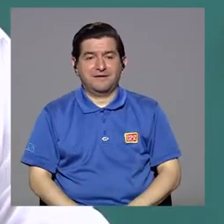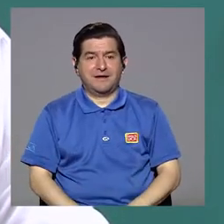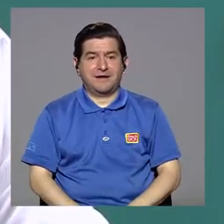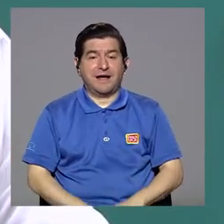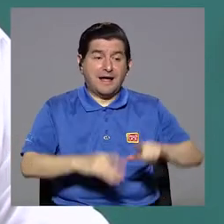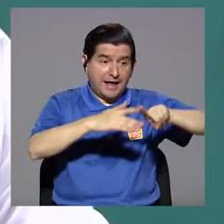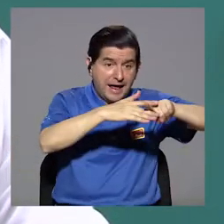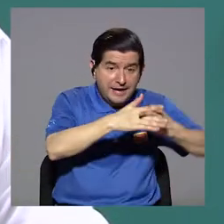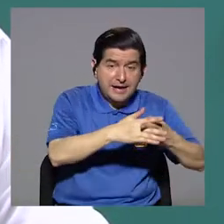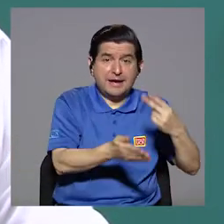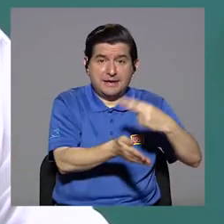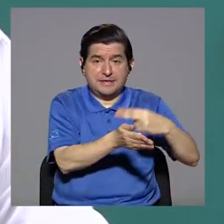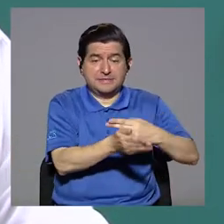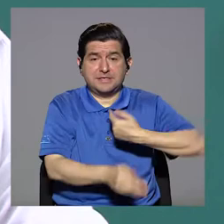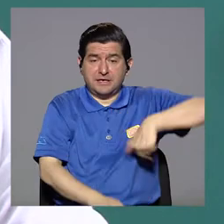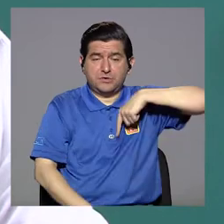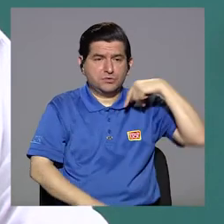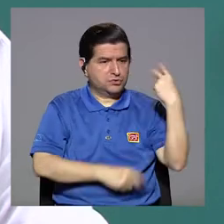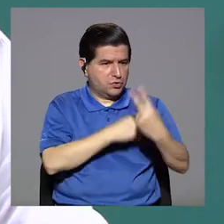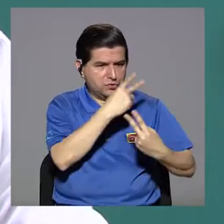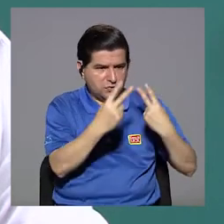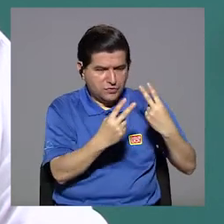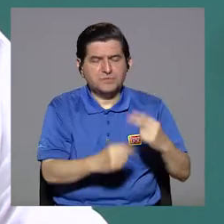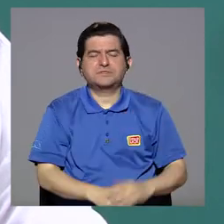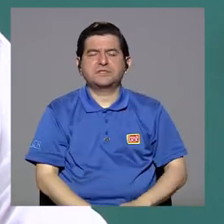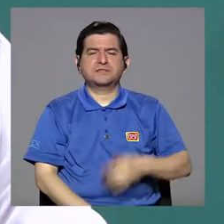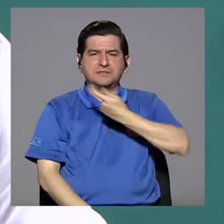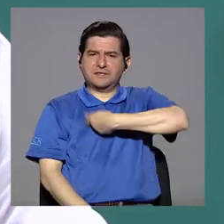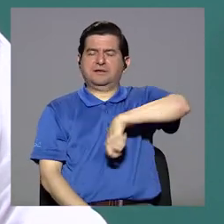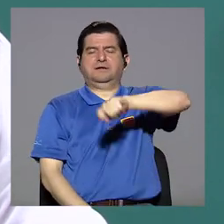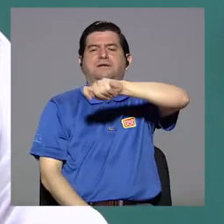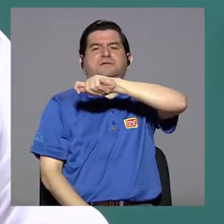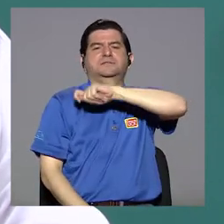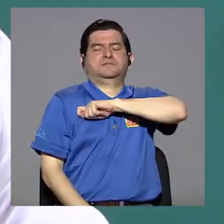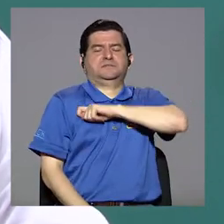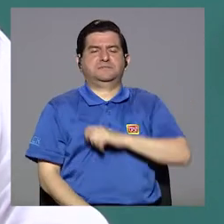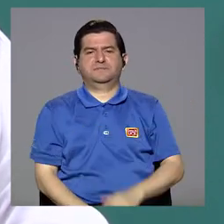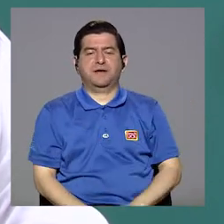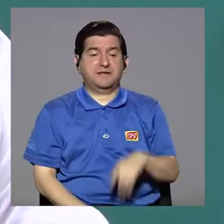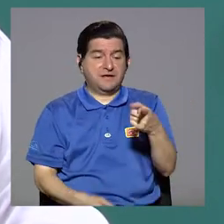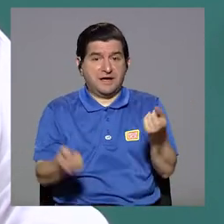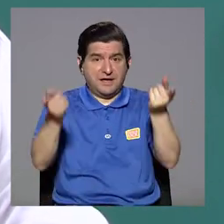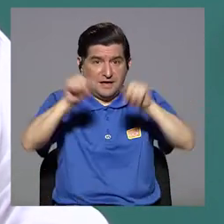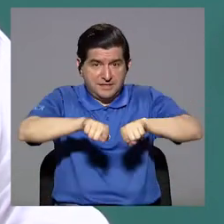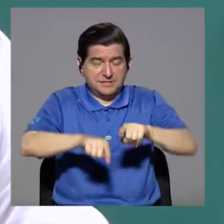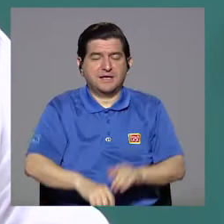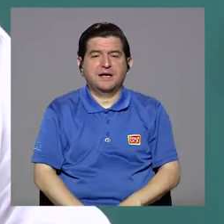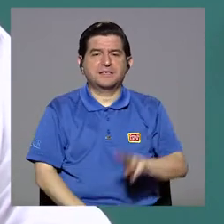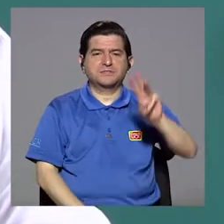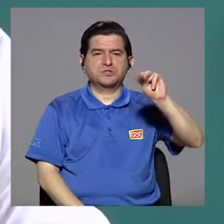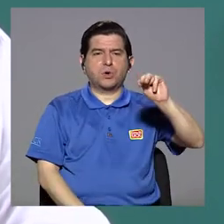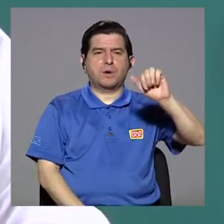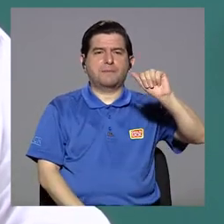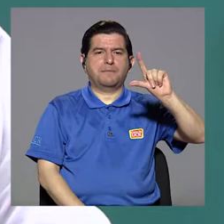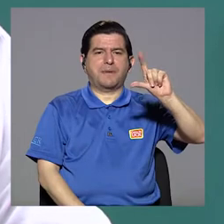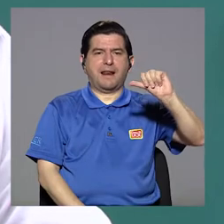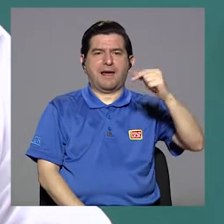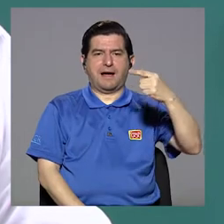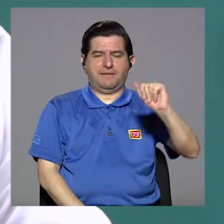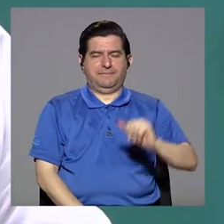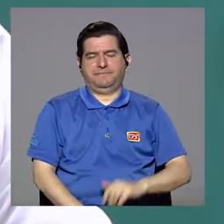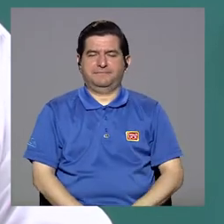pues parte hacer una visita a españa la parte que fuimos en este caso a málaga